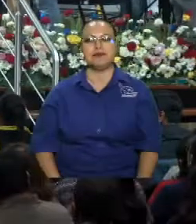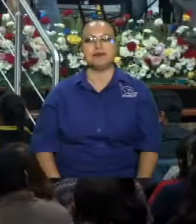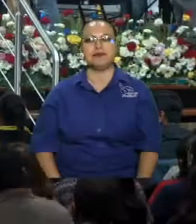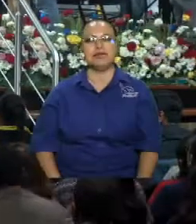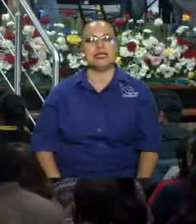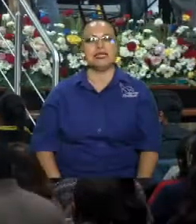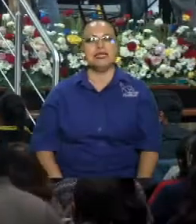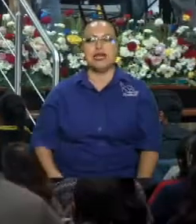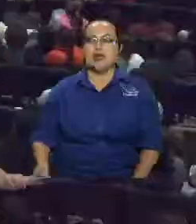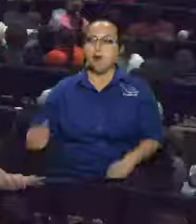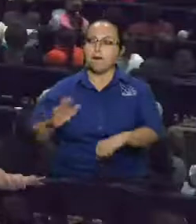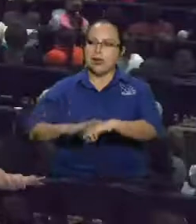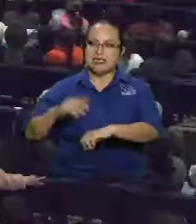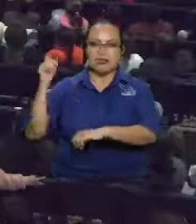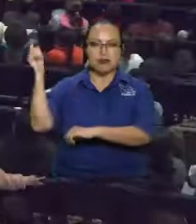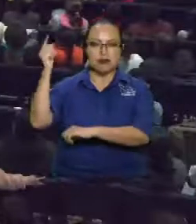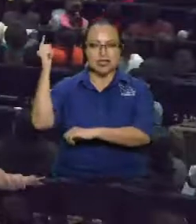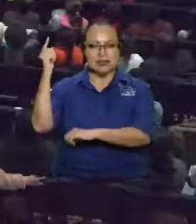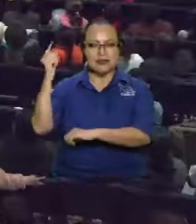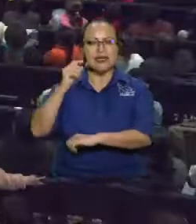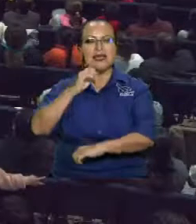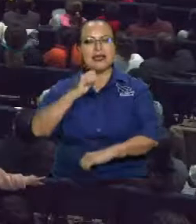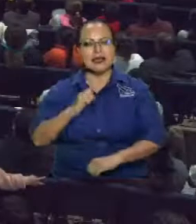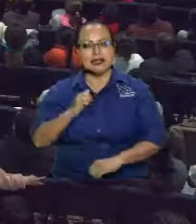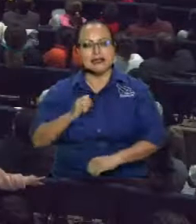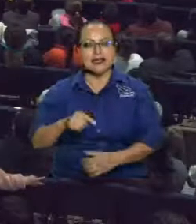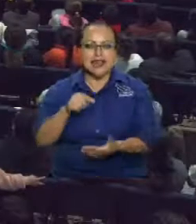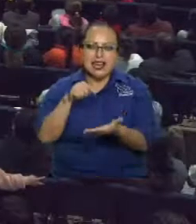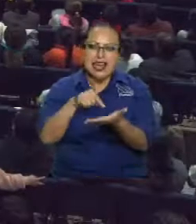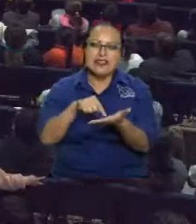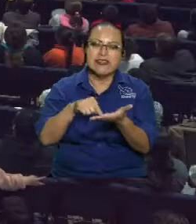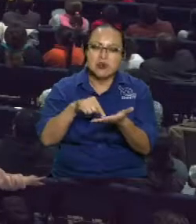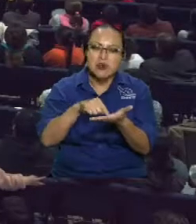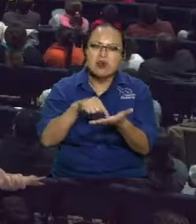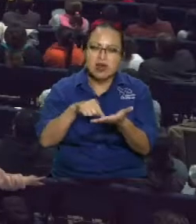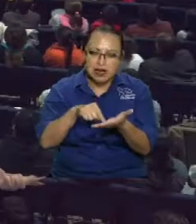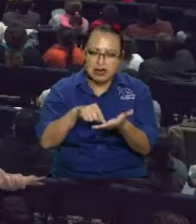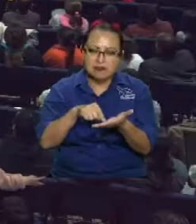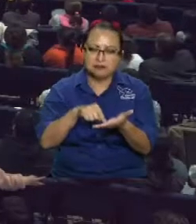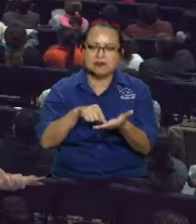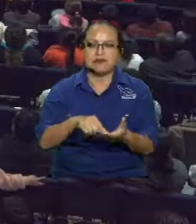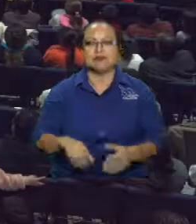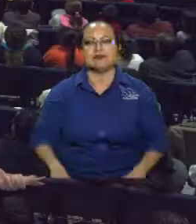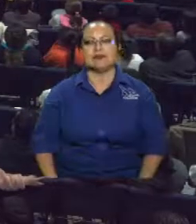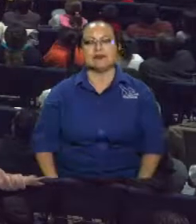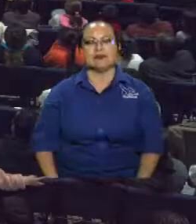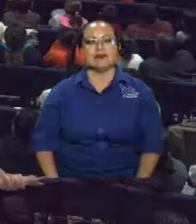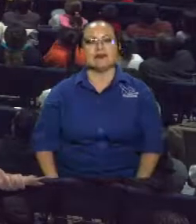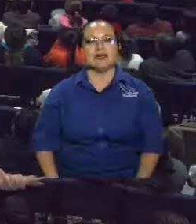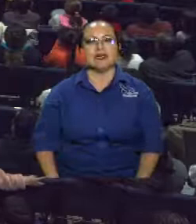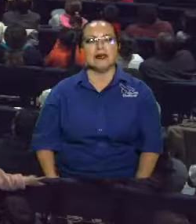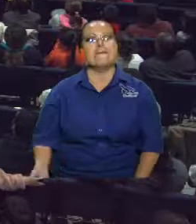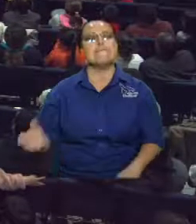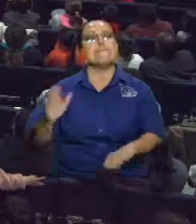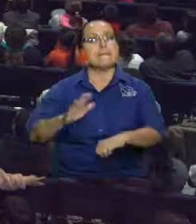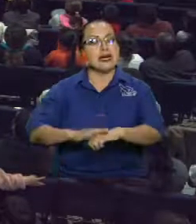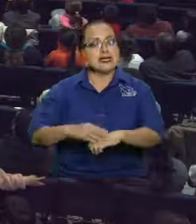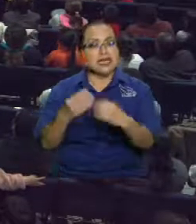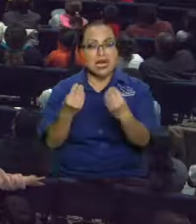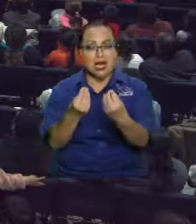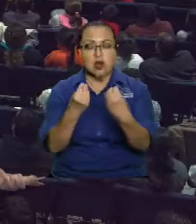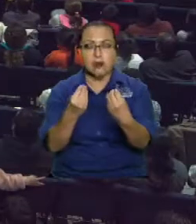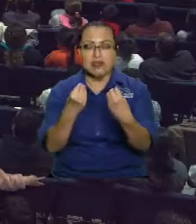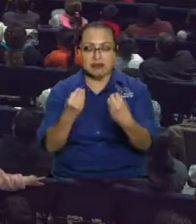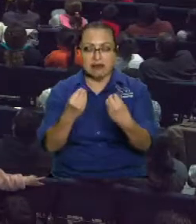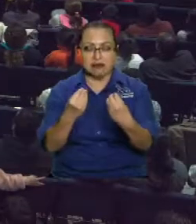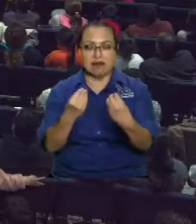Entonces, la necesidad más importante aquí es esta. La deuda, papito. Fíjese que más